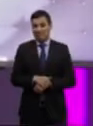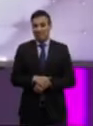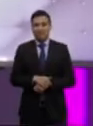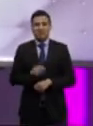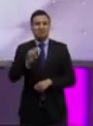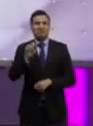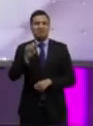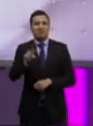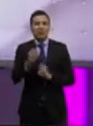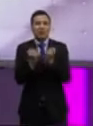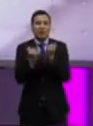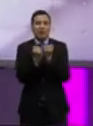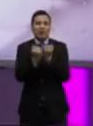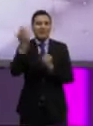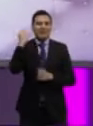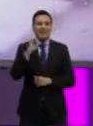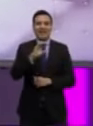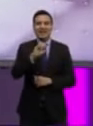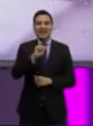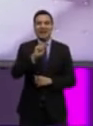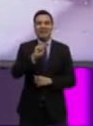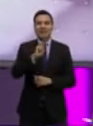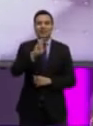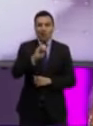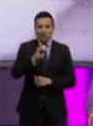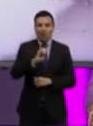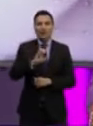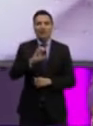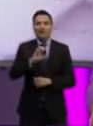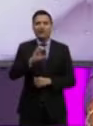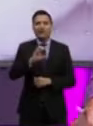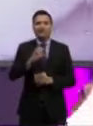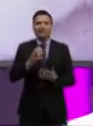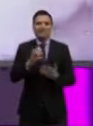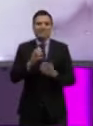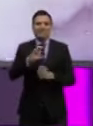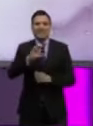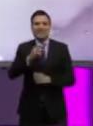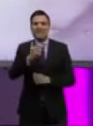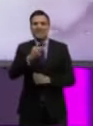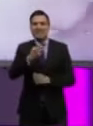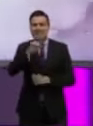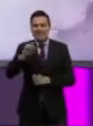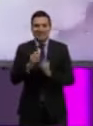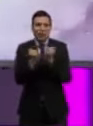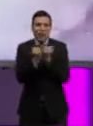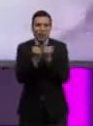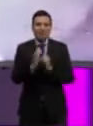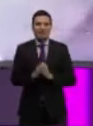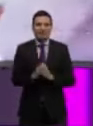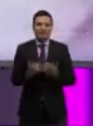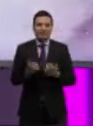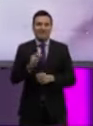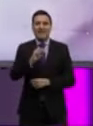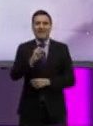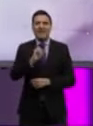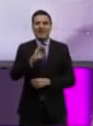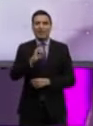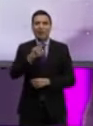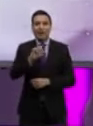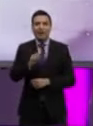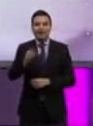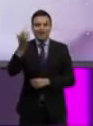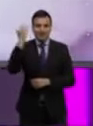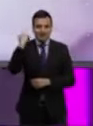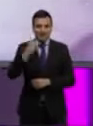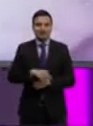castrochavista. Les da gusto haber recibido a Díaz-Canel para tocar la campana de independencia, a Nicolás Maduro llevando a su ejército a